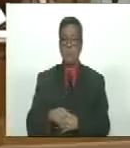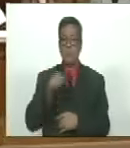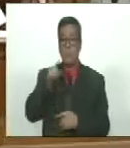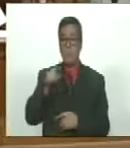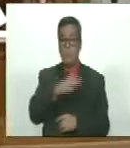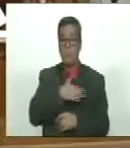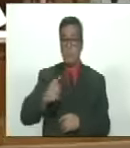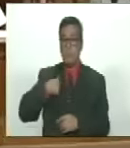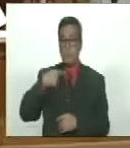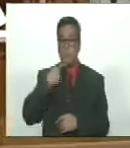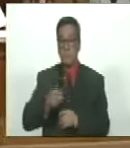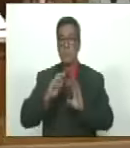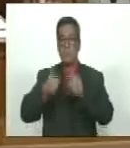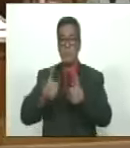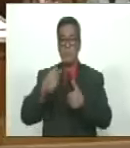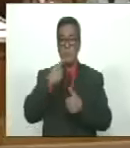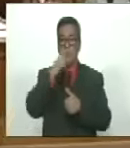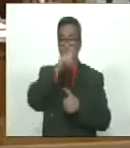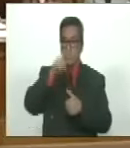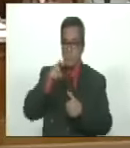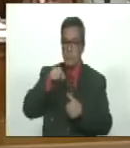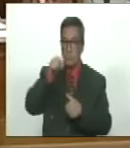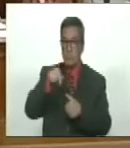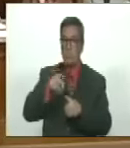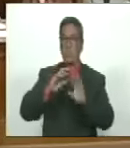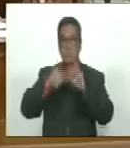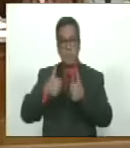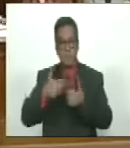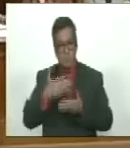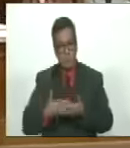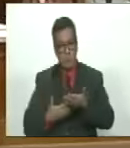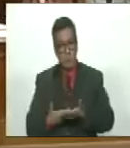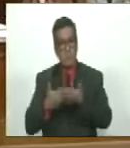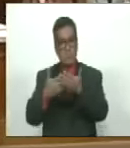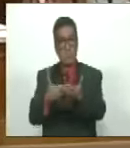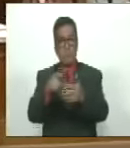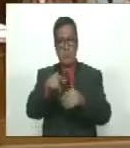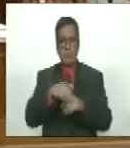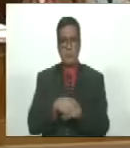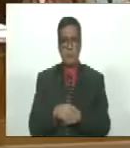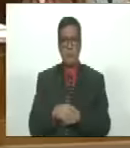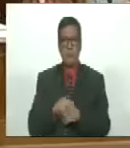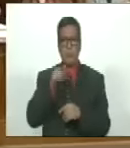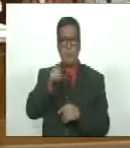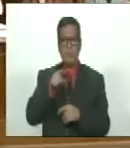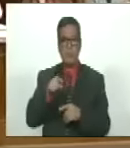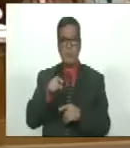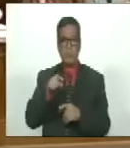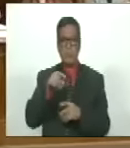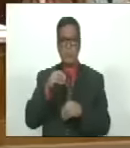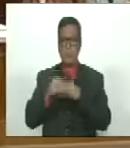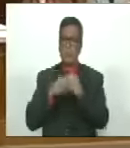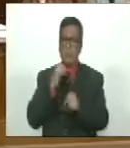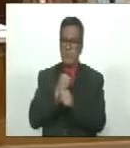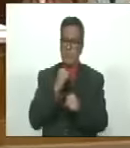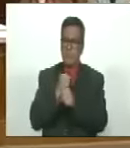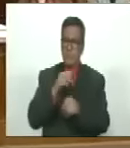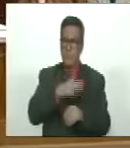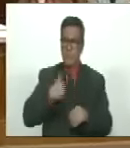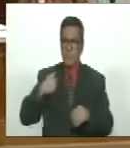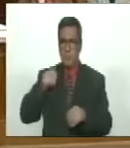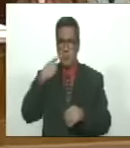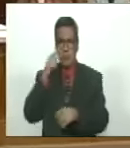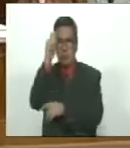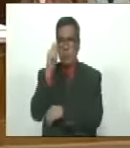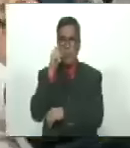Eso quiere decir que comenzó la consulta, ¿ves? Y empiezan las propuestas. Ese es el ejercicio, Iri. Queremos ver a todos